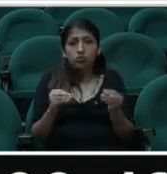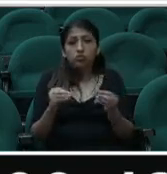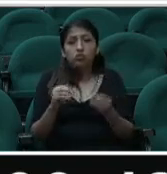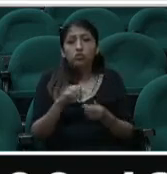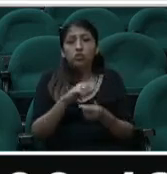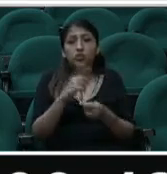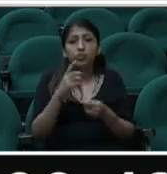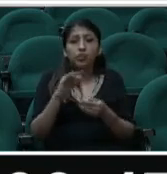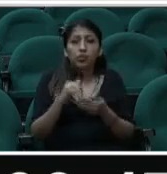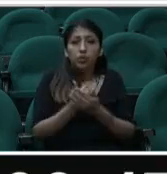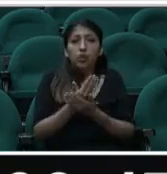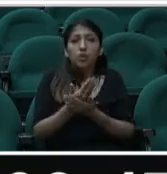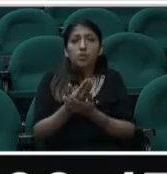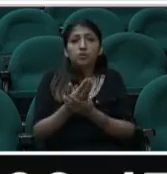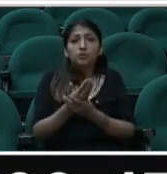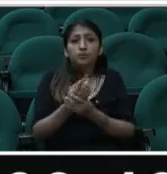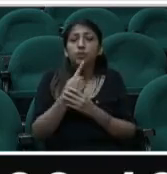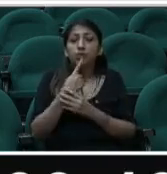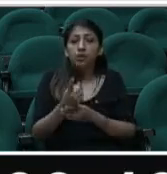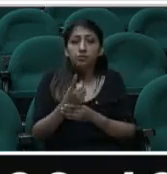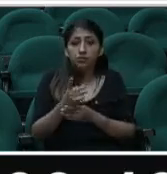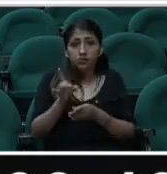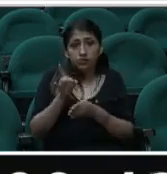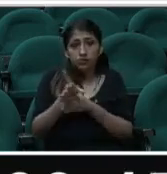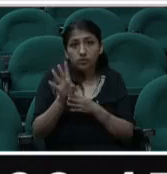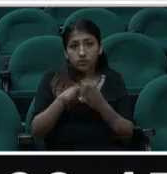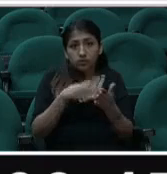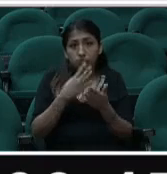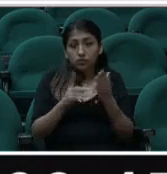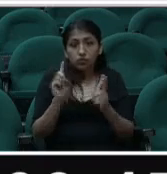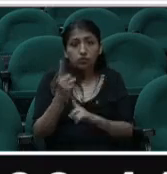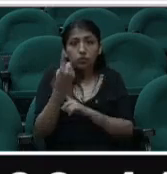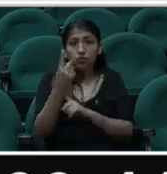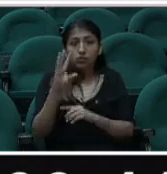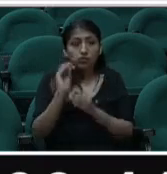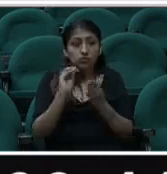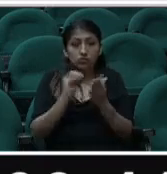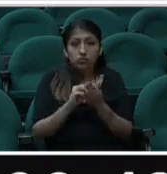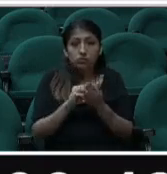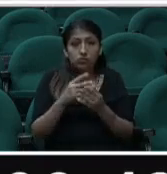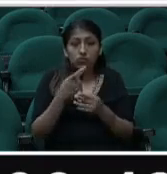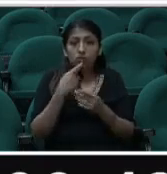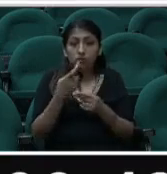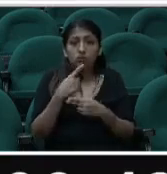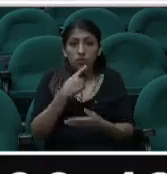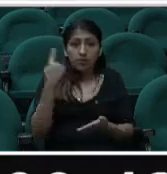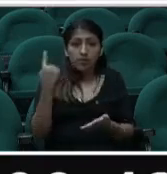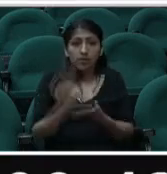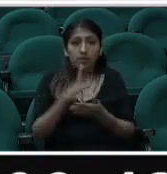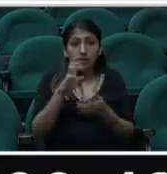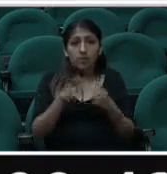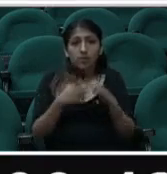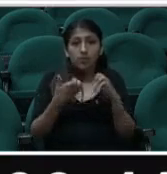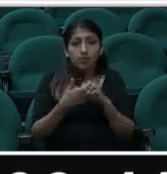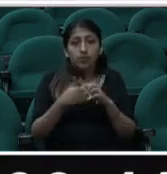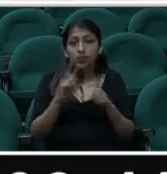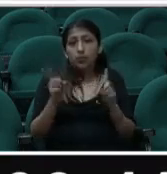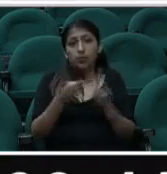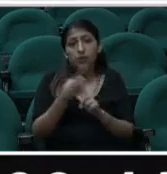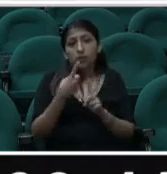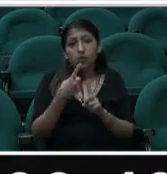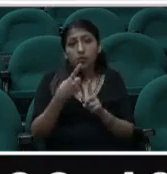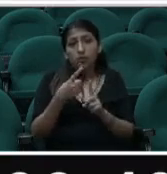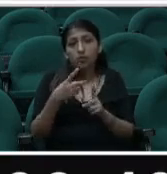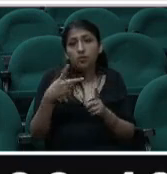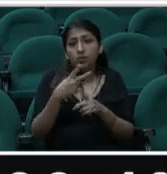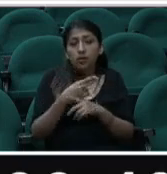alternativa pero nuevamente la decir que se va a eliminar la tabla por sí sola sin plantear una alternativa real a este problema pues únicamente sería